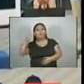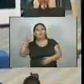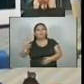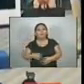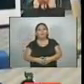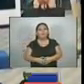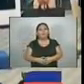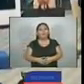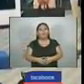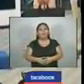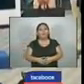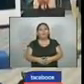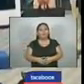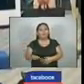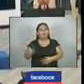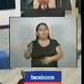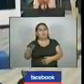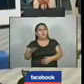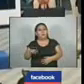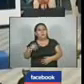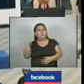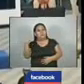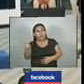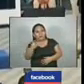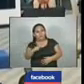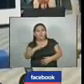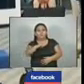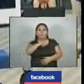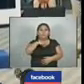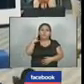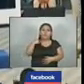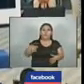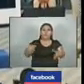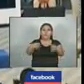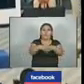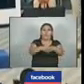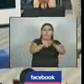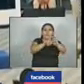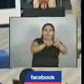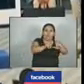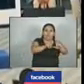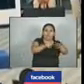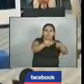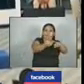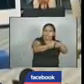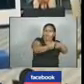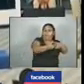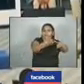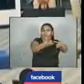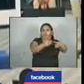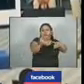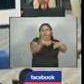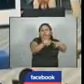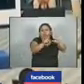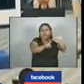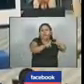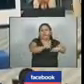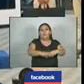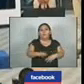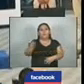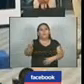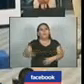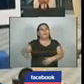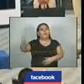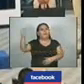homicidios por cada cien mil habitantes en el año. Y en la tasa en el dos